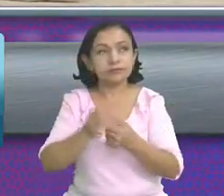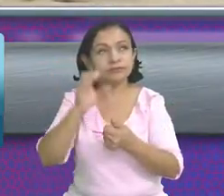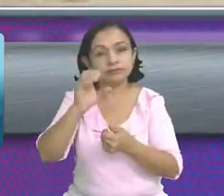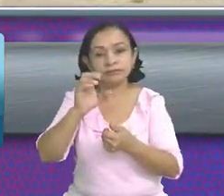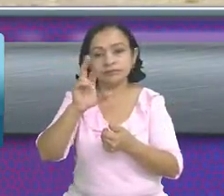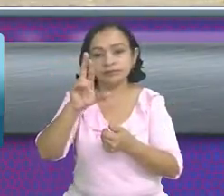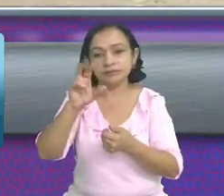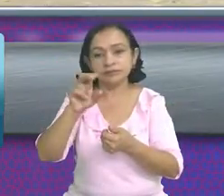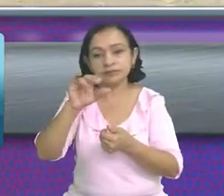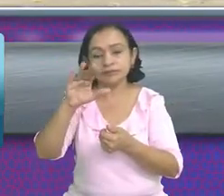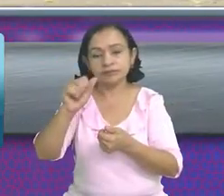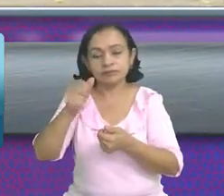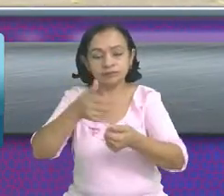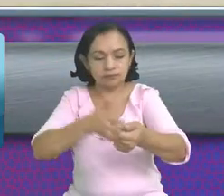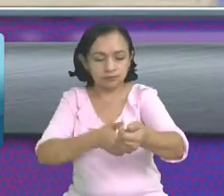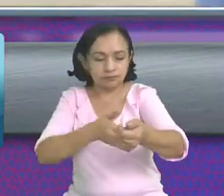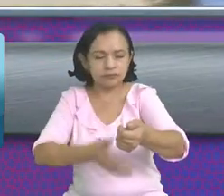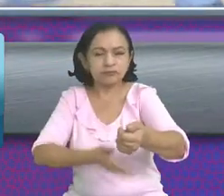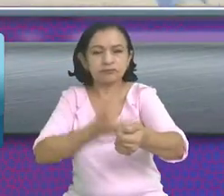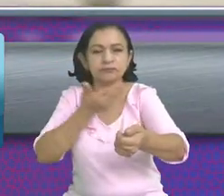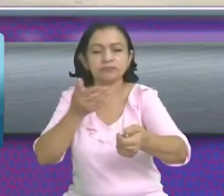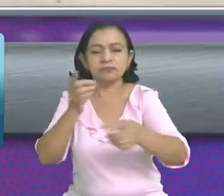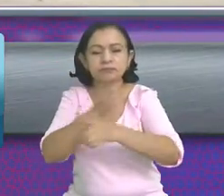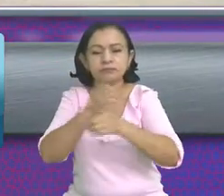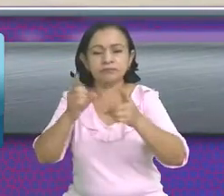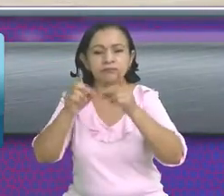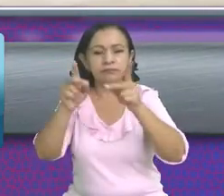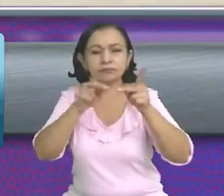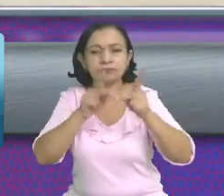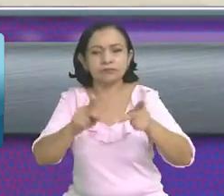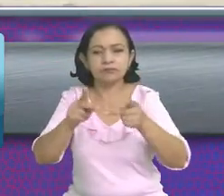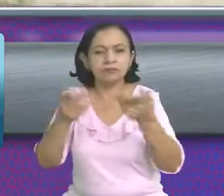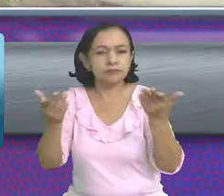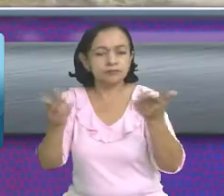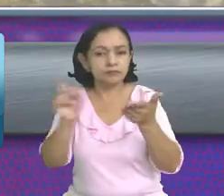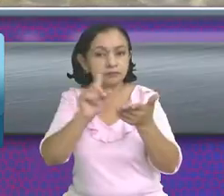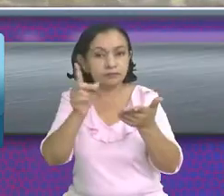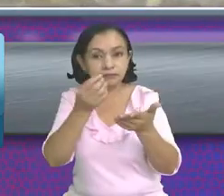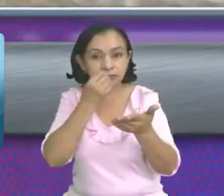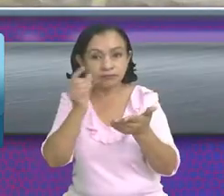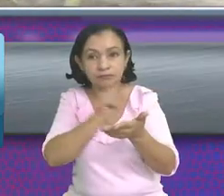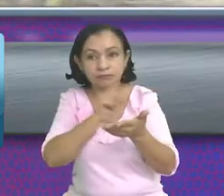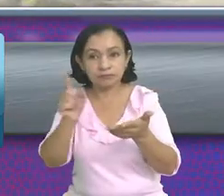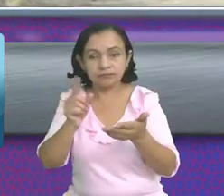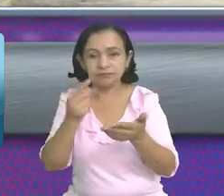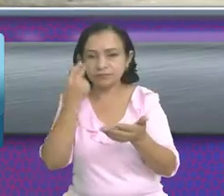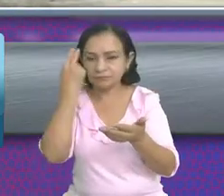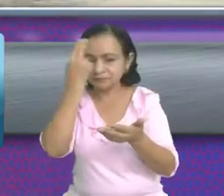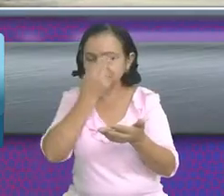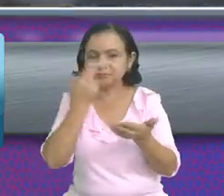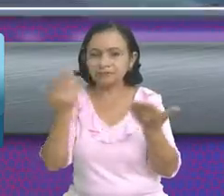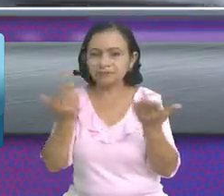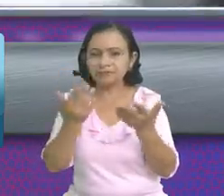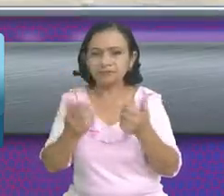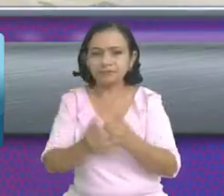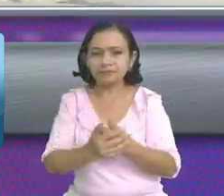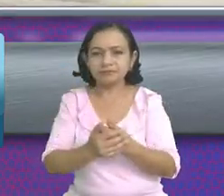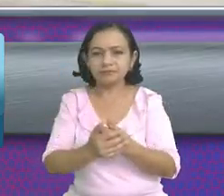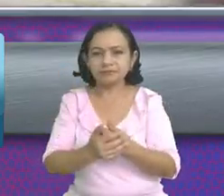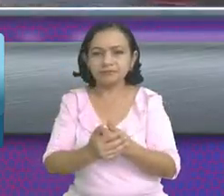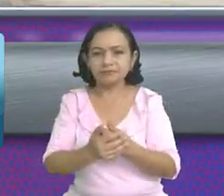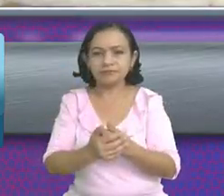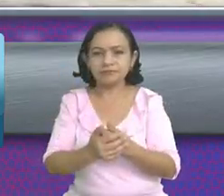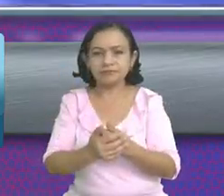la hipertensión arterial. Correcto. ¿Qué debe comer ese paciente? ¿Qué no debe comer? Muy buena pregunta, y me gusta que hayas tocado el